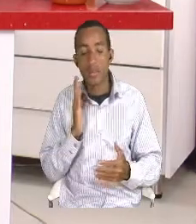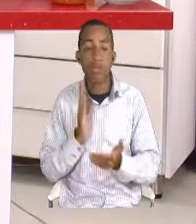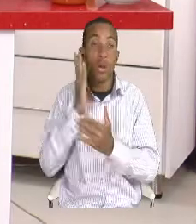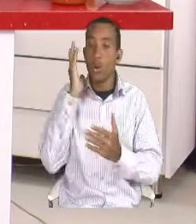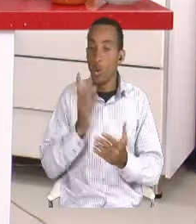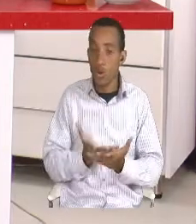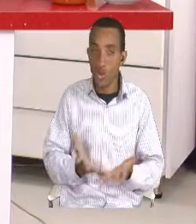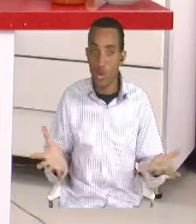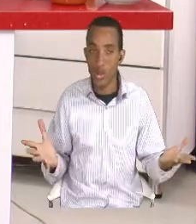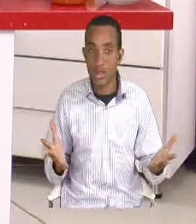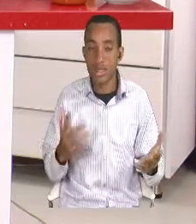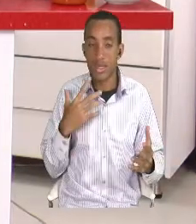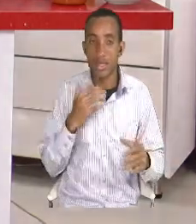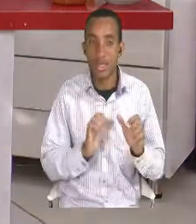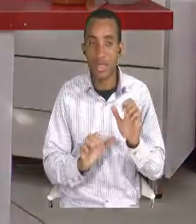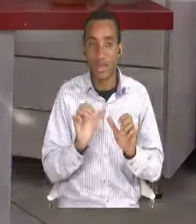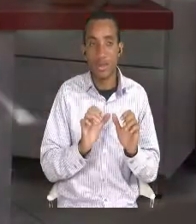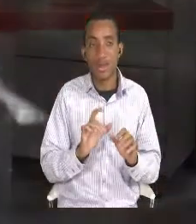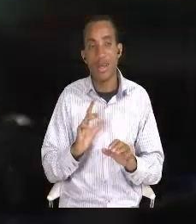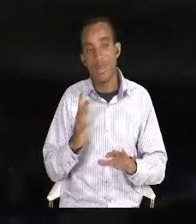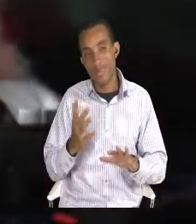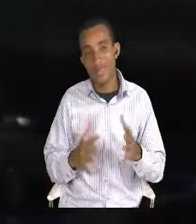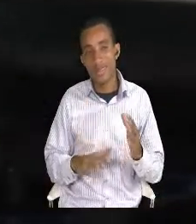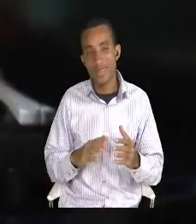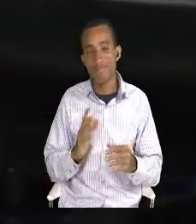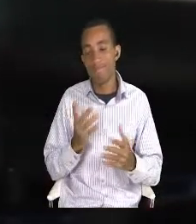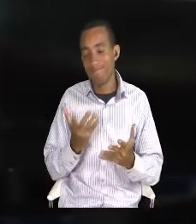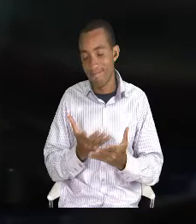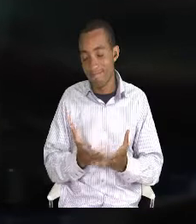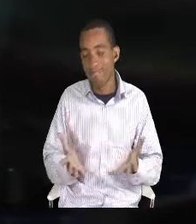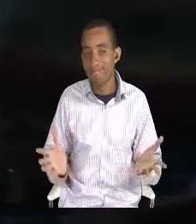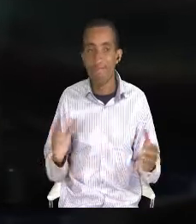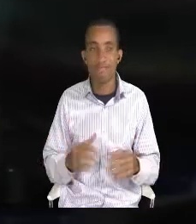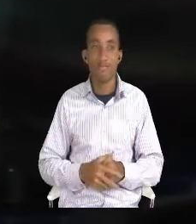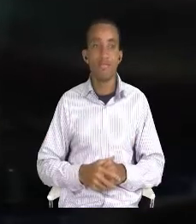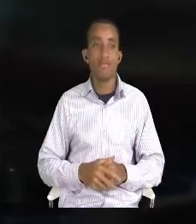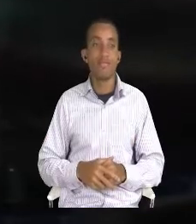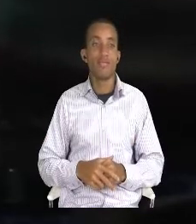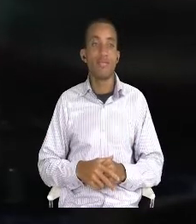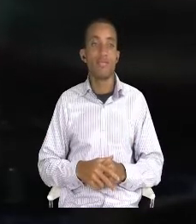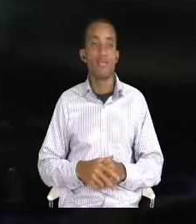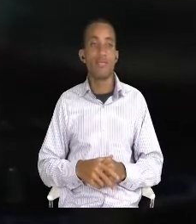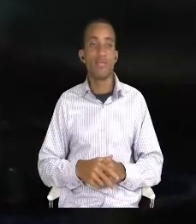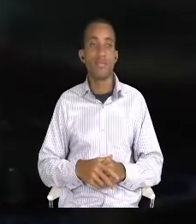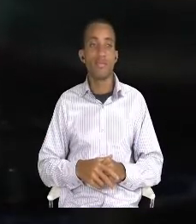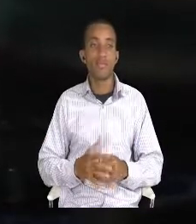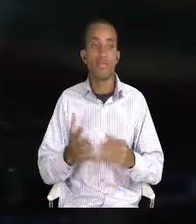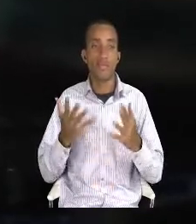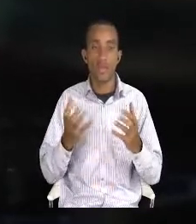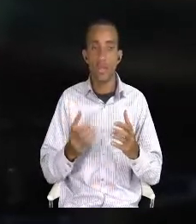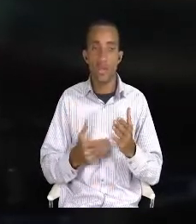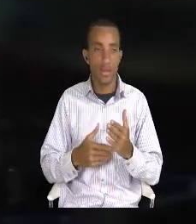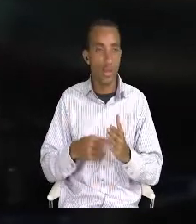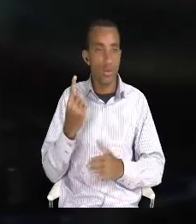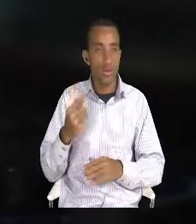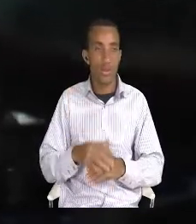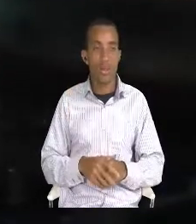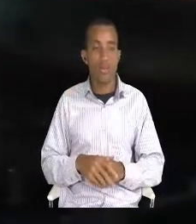se tienen que evitar, pero muchas veces pasan. Ajá. Entonces ahí, si quiere, de una vez, ya el sartén